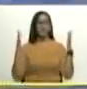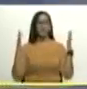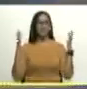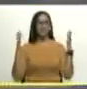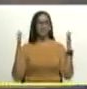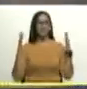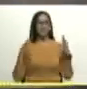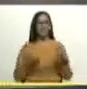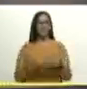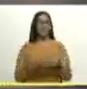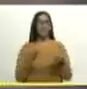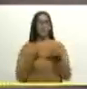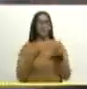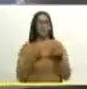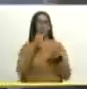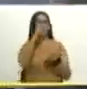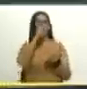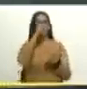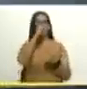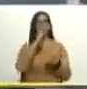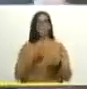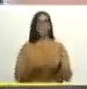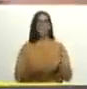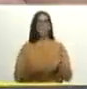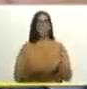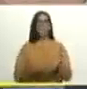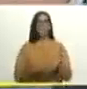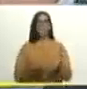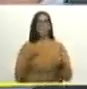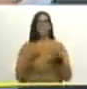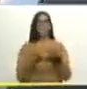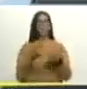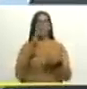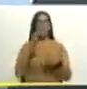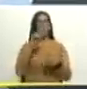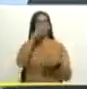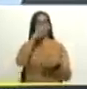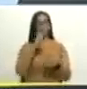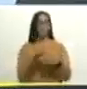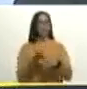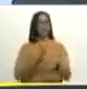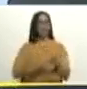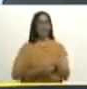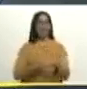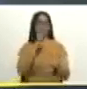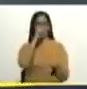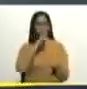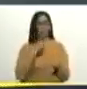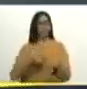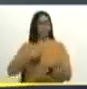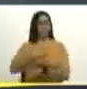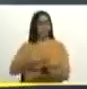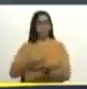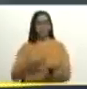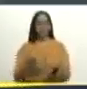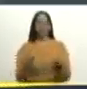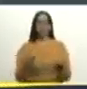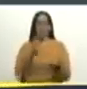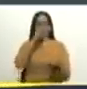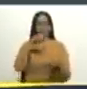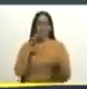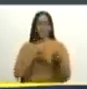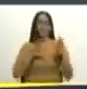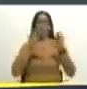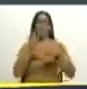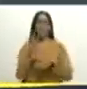en los últimos años, los últimos 20 años, el peor año de abastecimiento fue el año